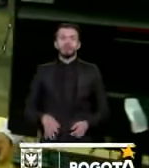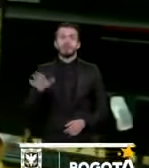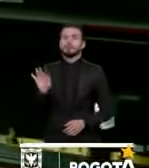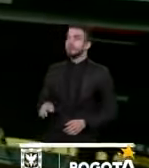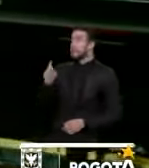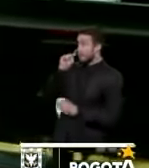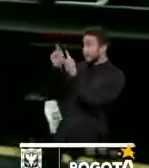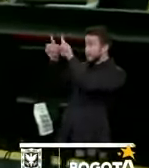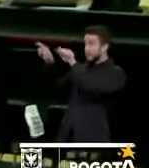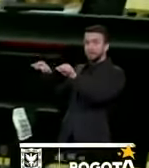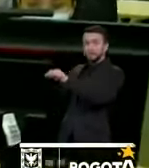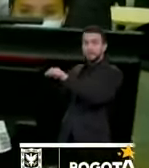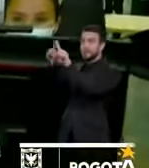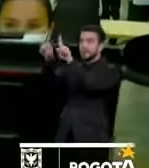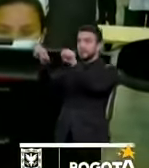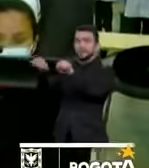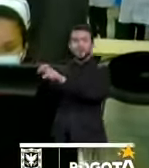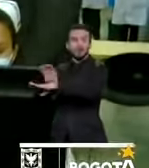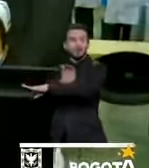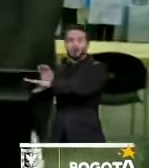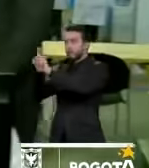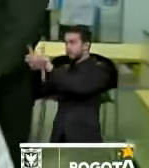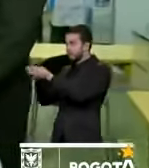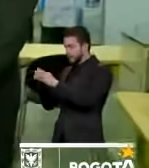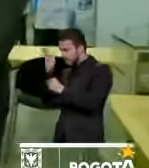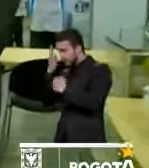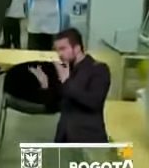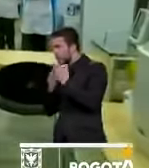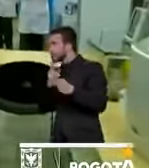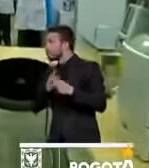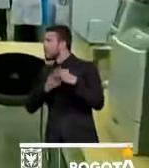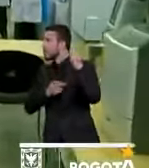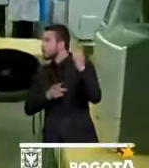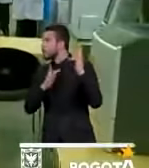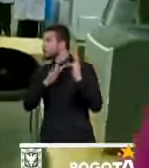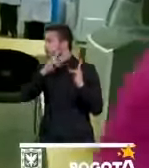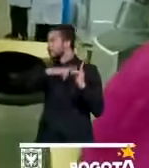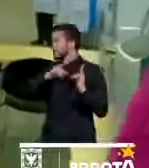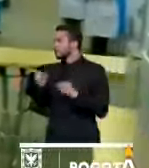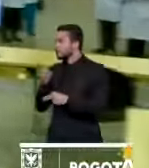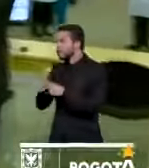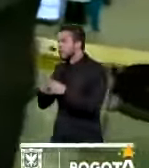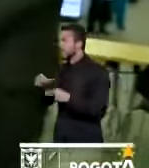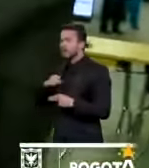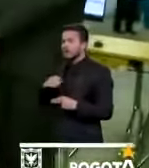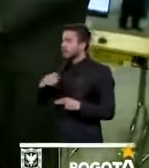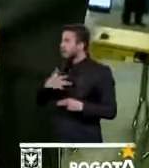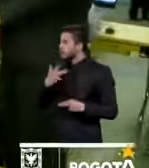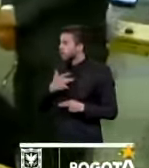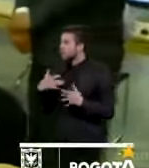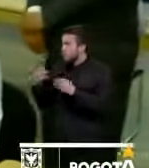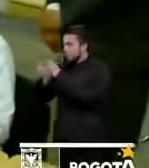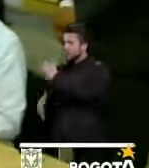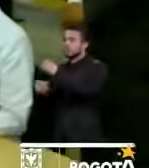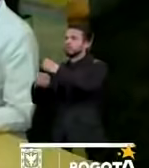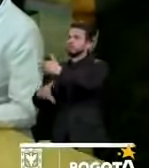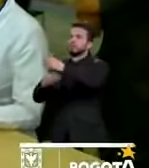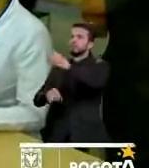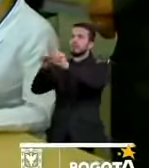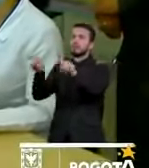la seguridad también para el paciente. En cada cubículo de la estación de enfermería